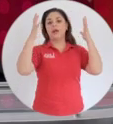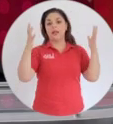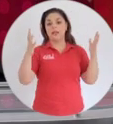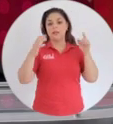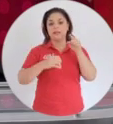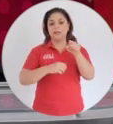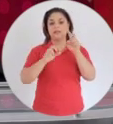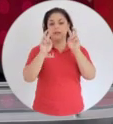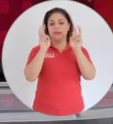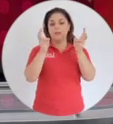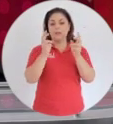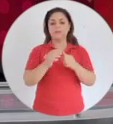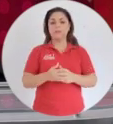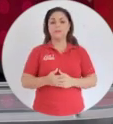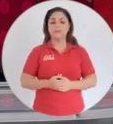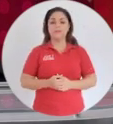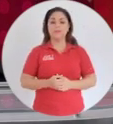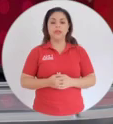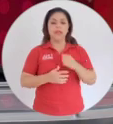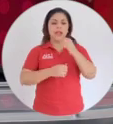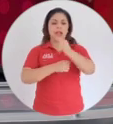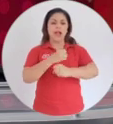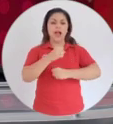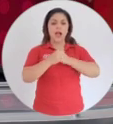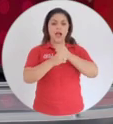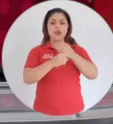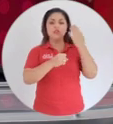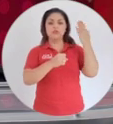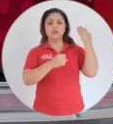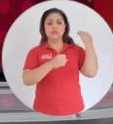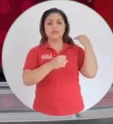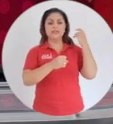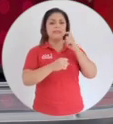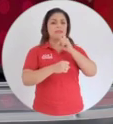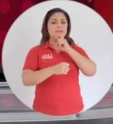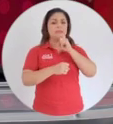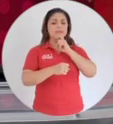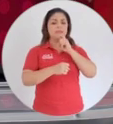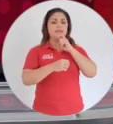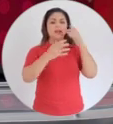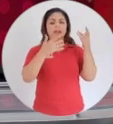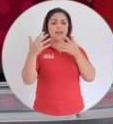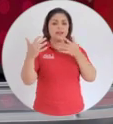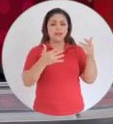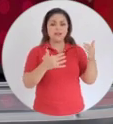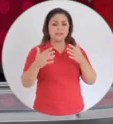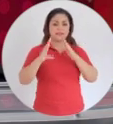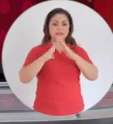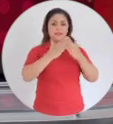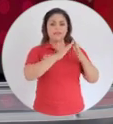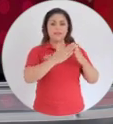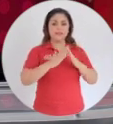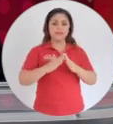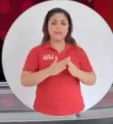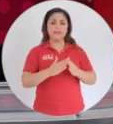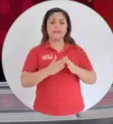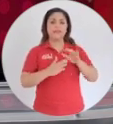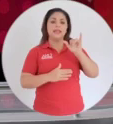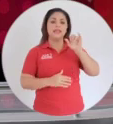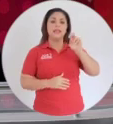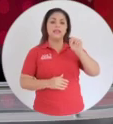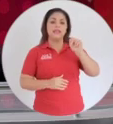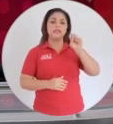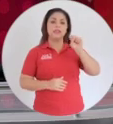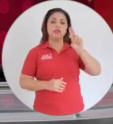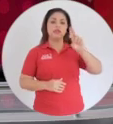en ese tema. Durante la época difícil de las guerras civiles centroamericanas, la época de la